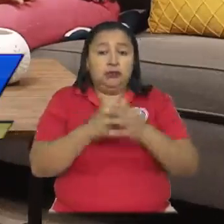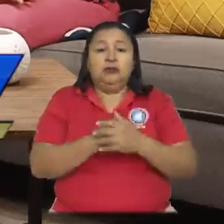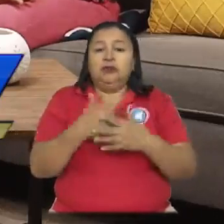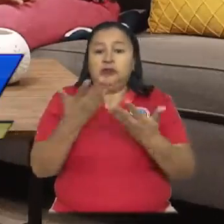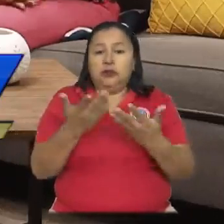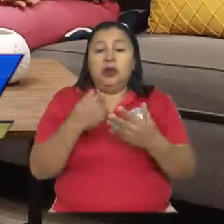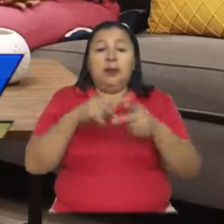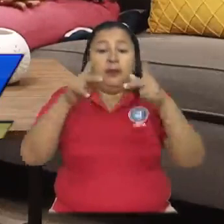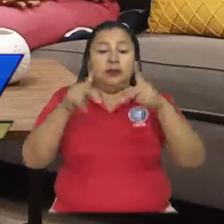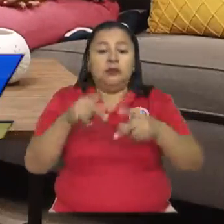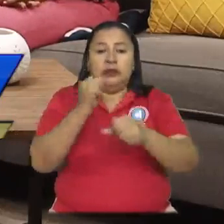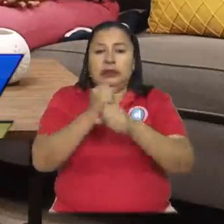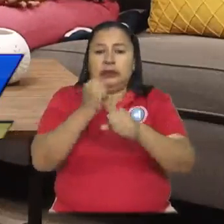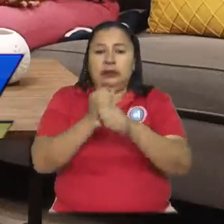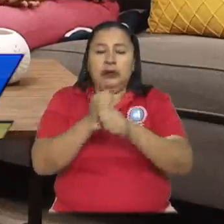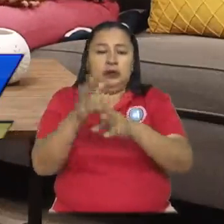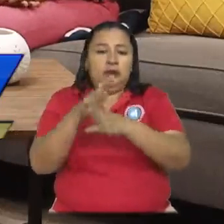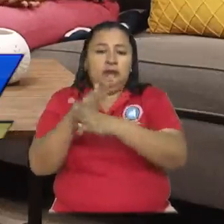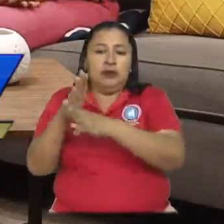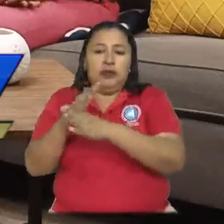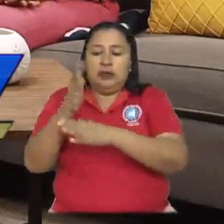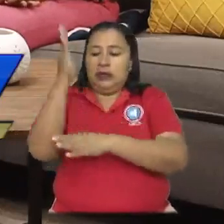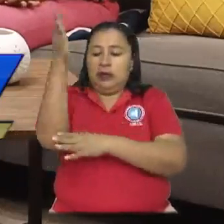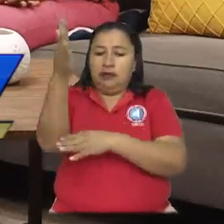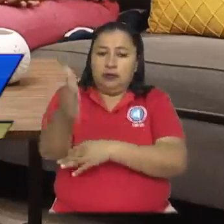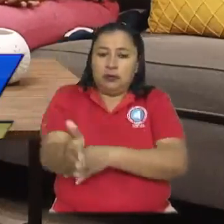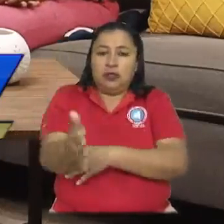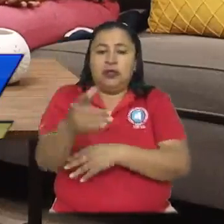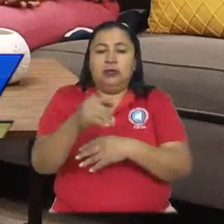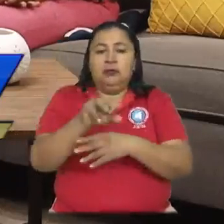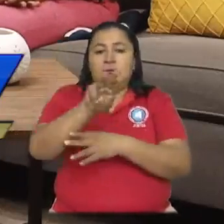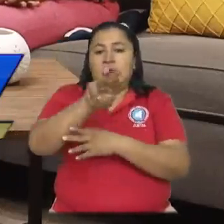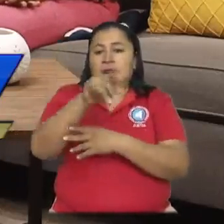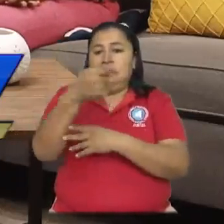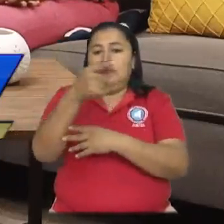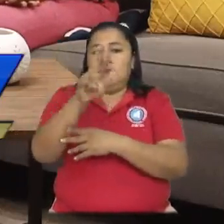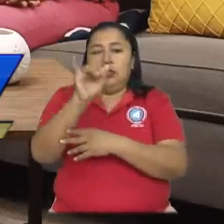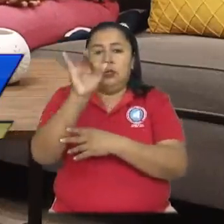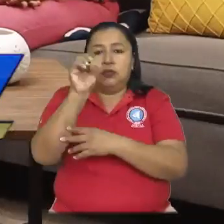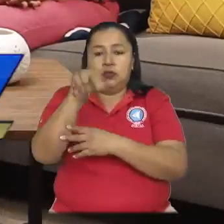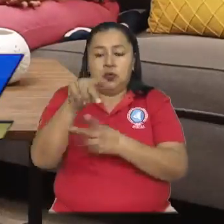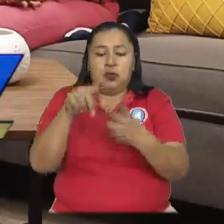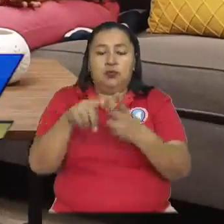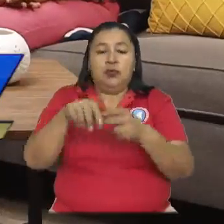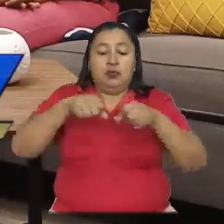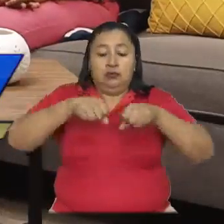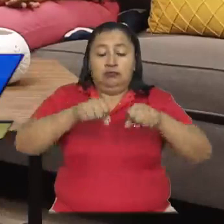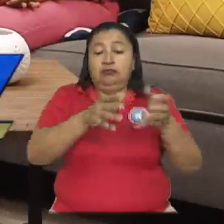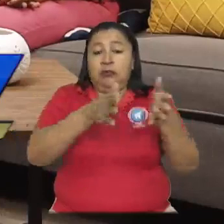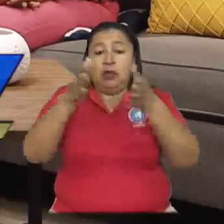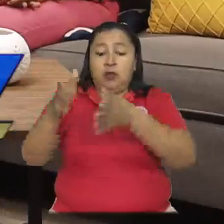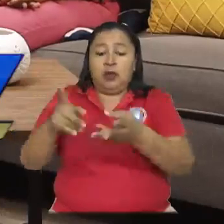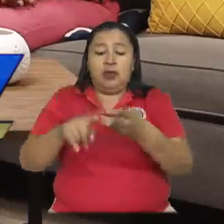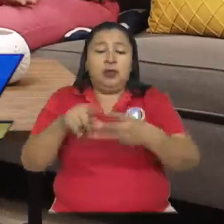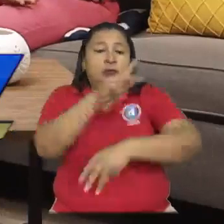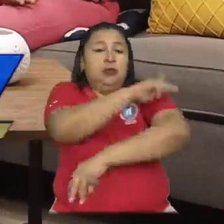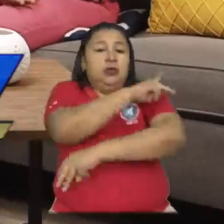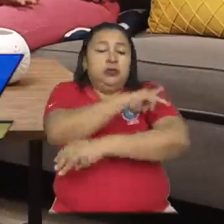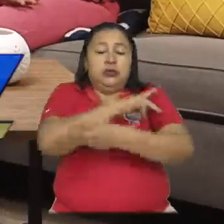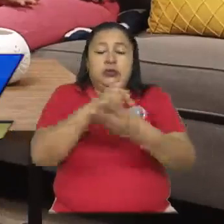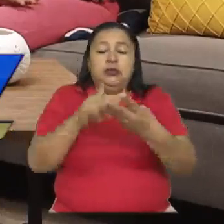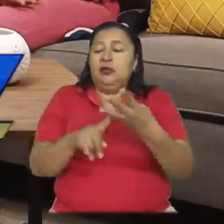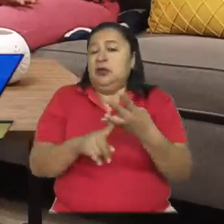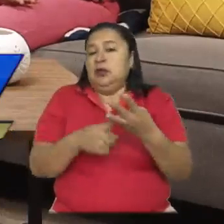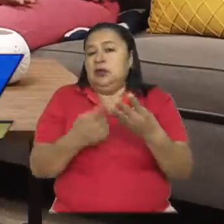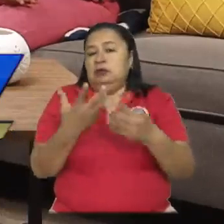Los funcionarios que hay en las fronteras, llámese migración, aduana, la Policía Nacional, el MINSA, todos los